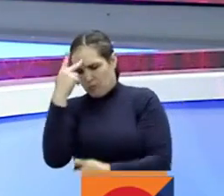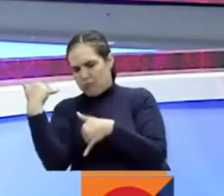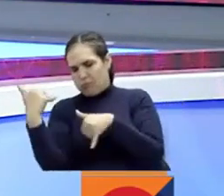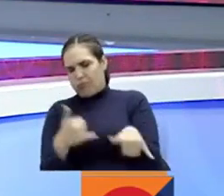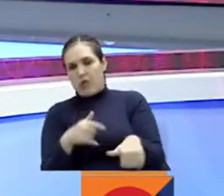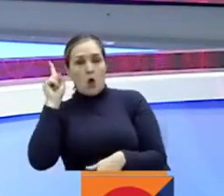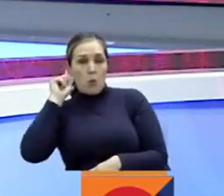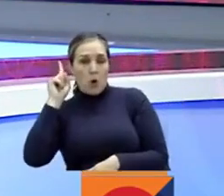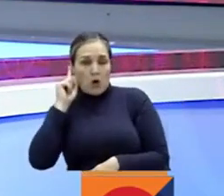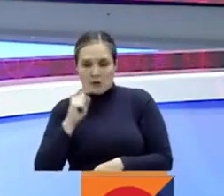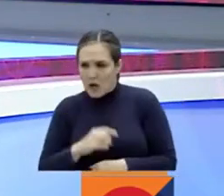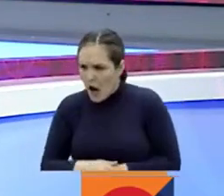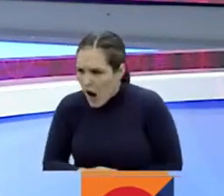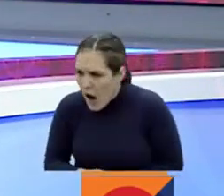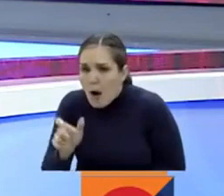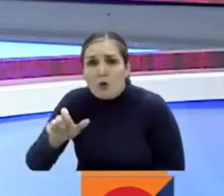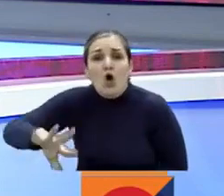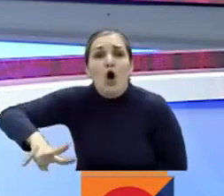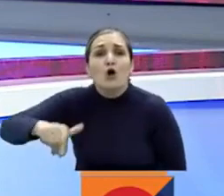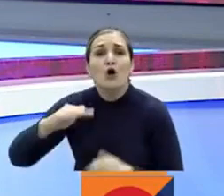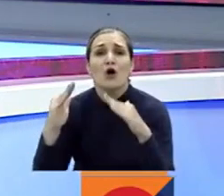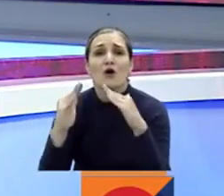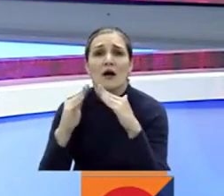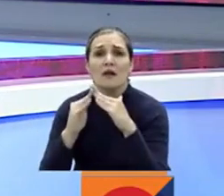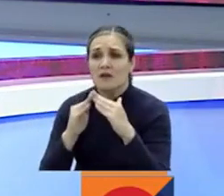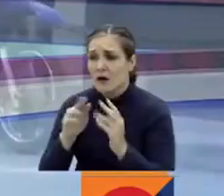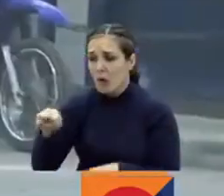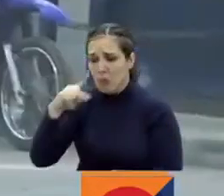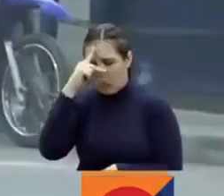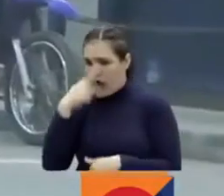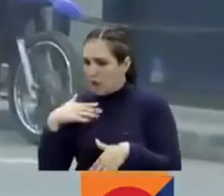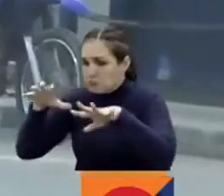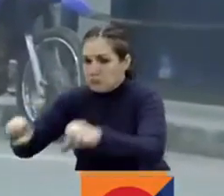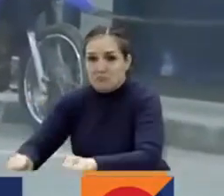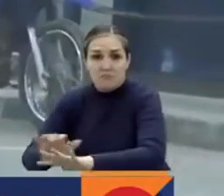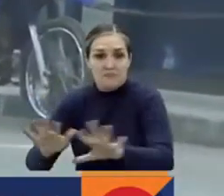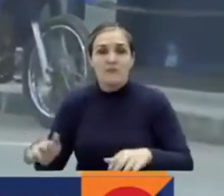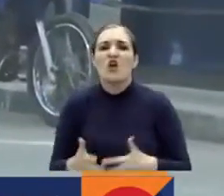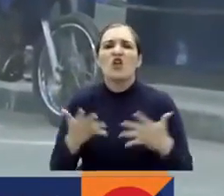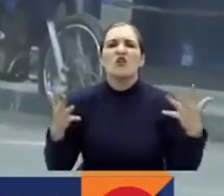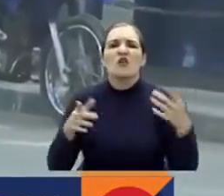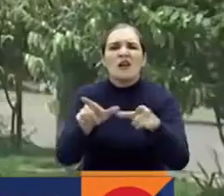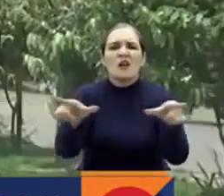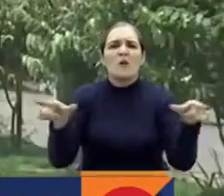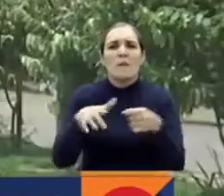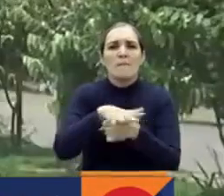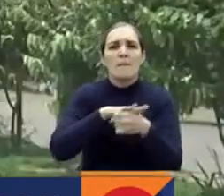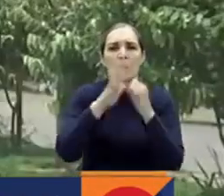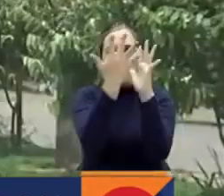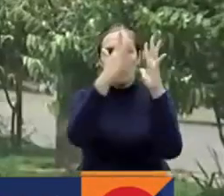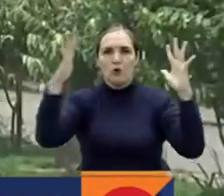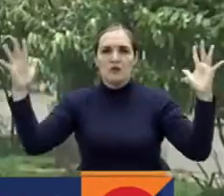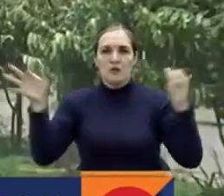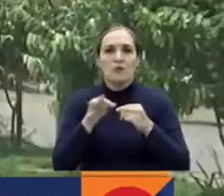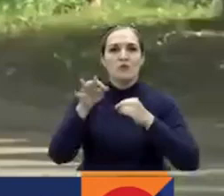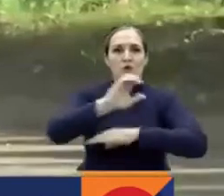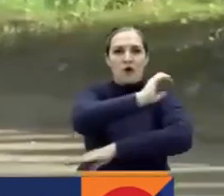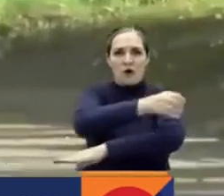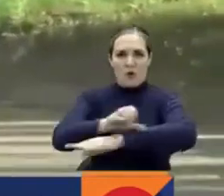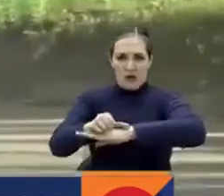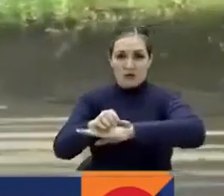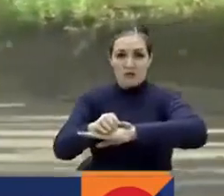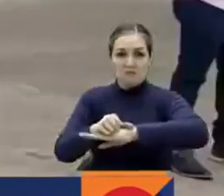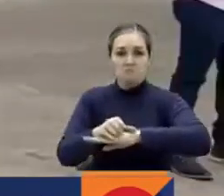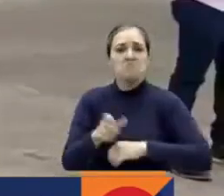terminaron borrachos, dormidos y luego capturados. Los hechos ocurrieron en el barrio El Bosque del municipio de Caucasia.